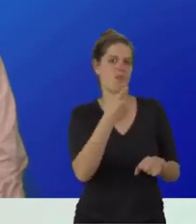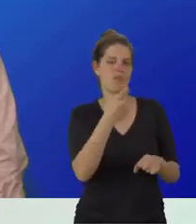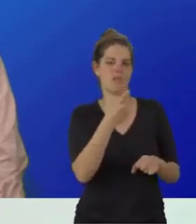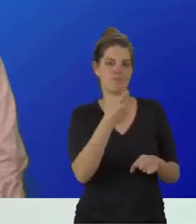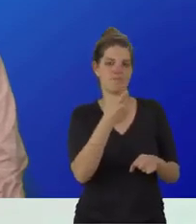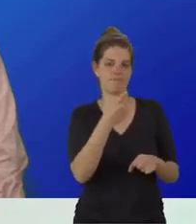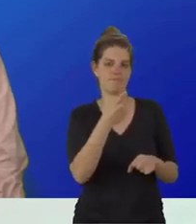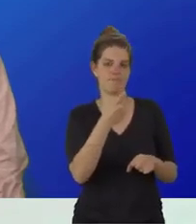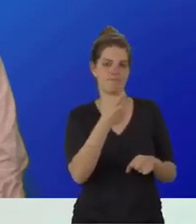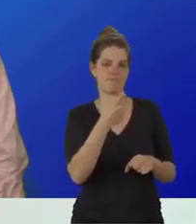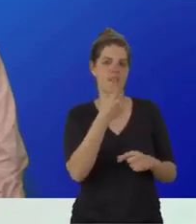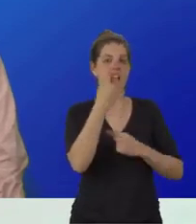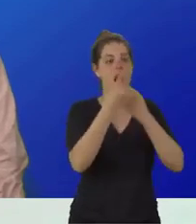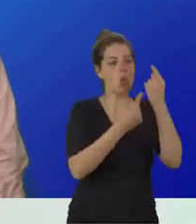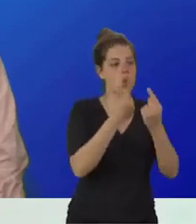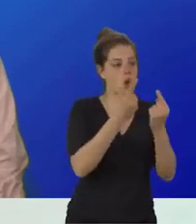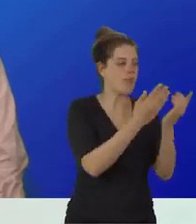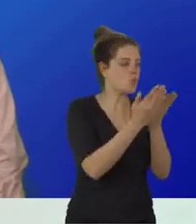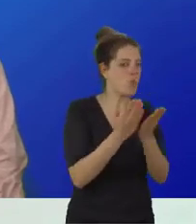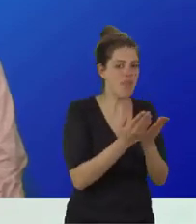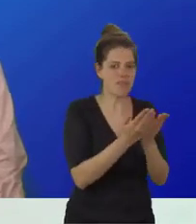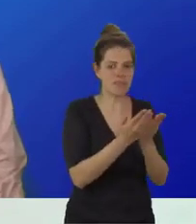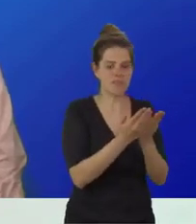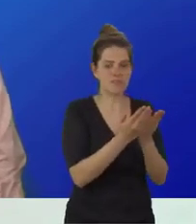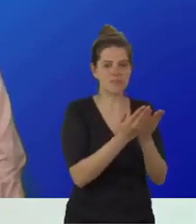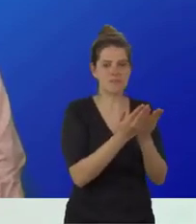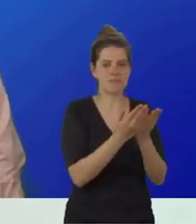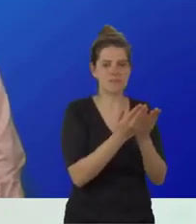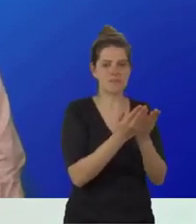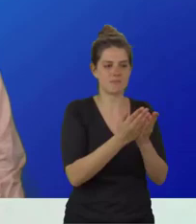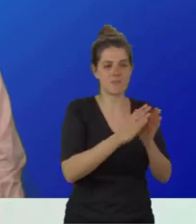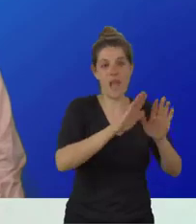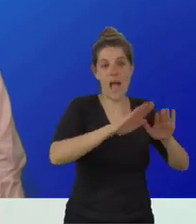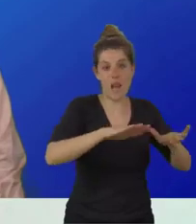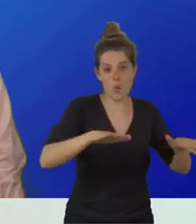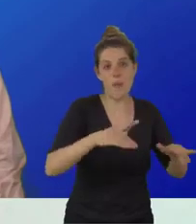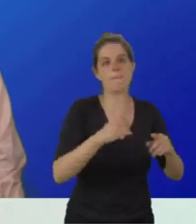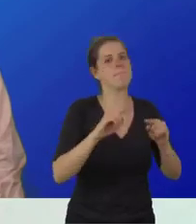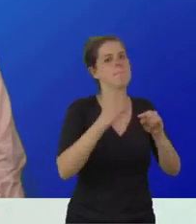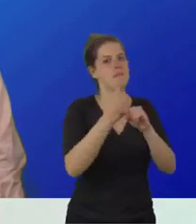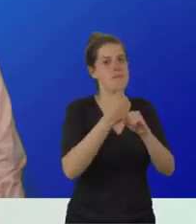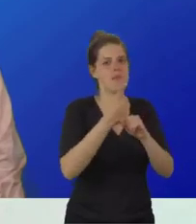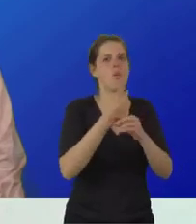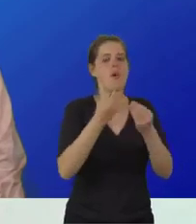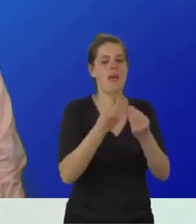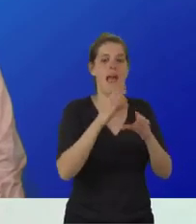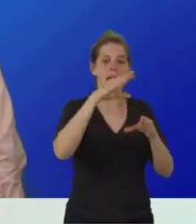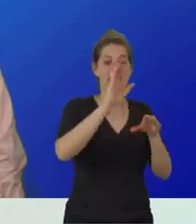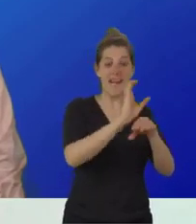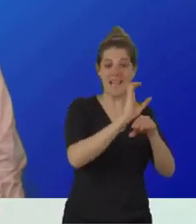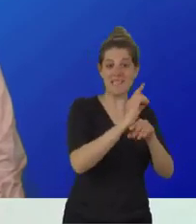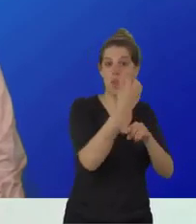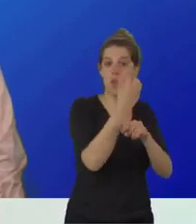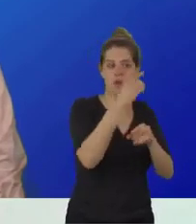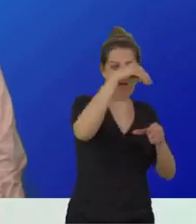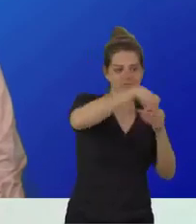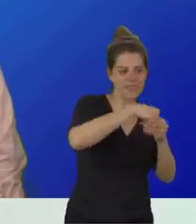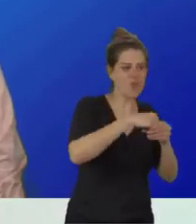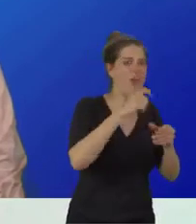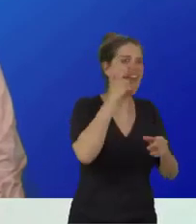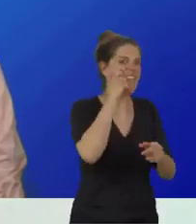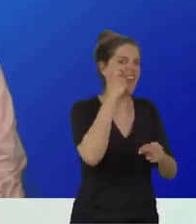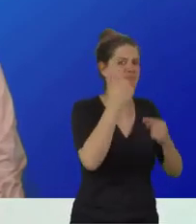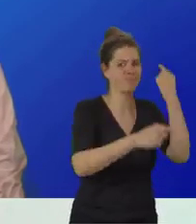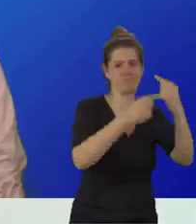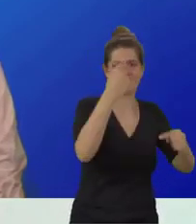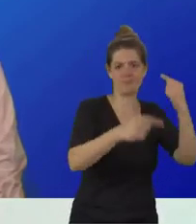dado cuenta que, por ejemplo, tenemos algunos alumnos que primero es multigrado, ¿no? Entonces